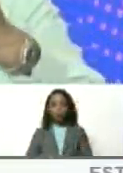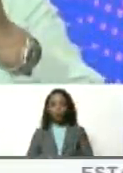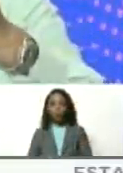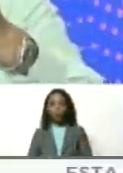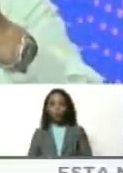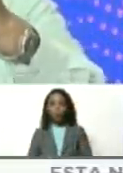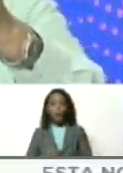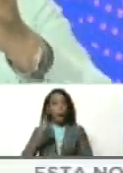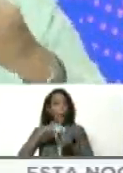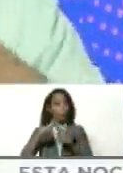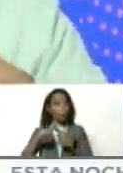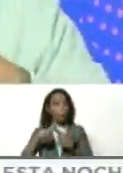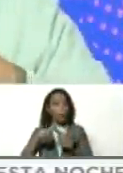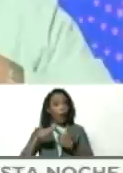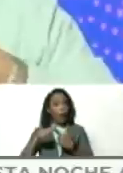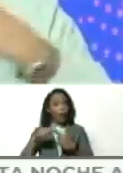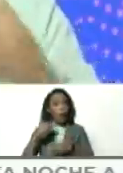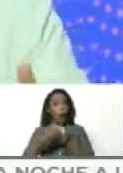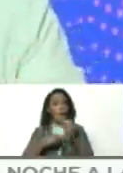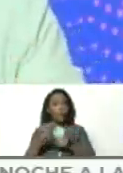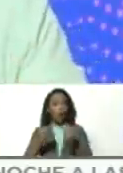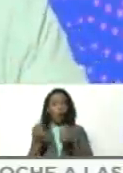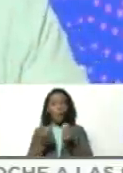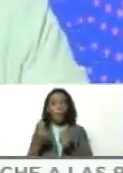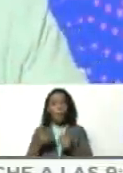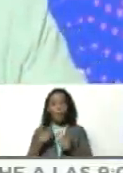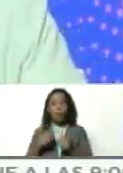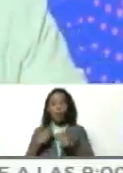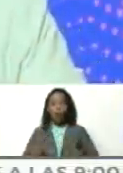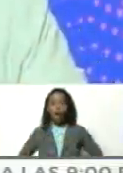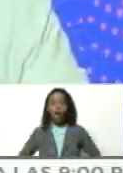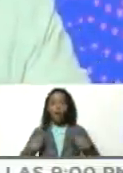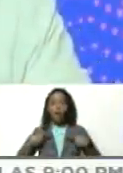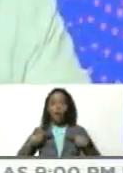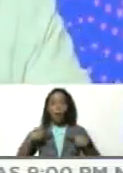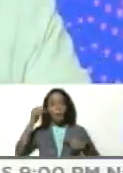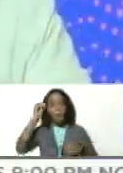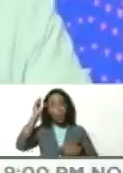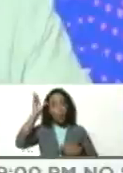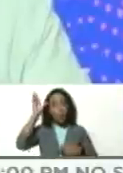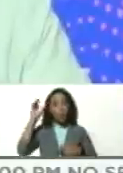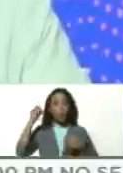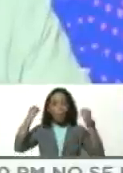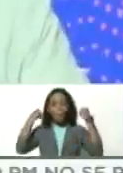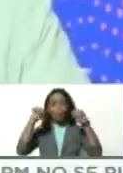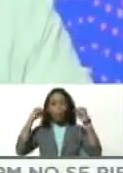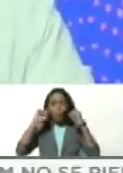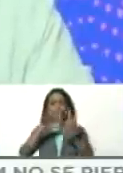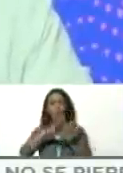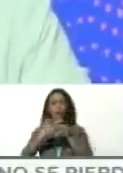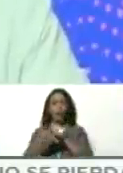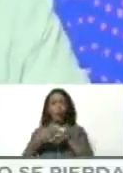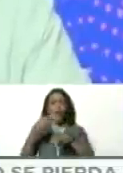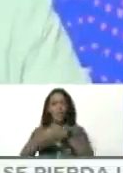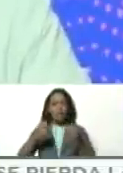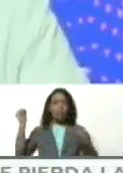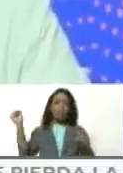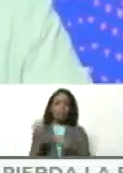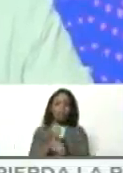Y desde entonces lo adopté como principio de la vida. Después lo practiqué en los barrios, cuando hice